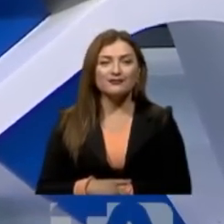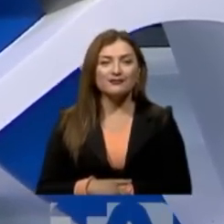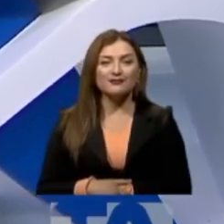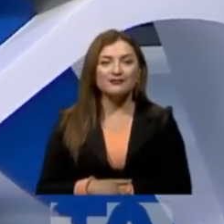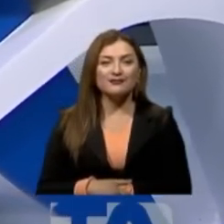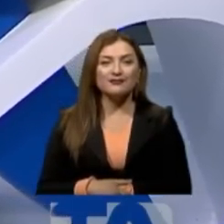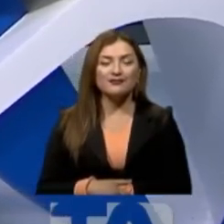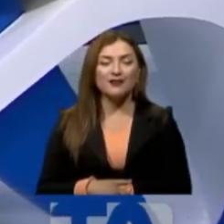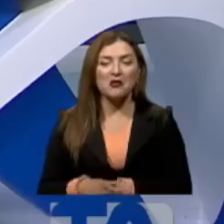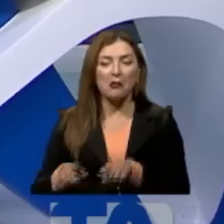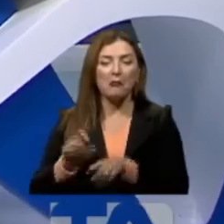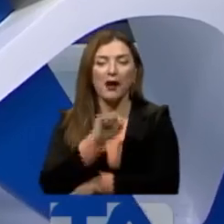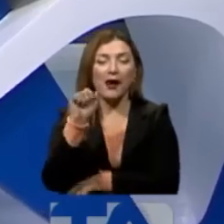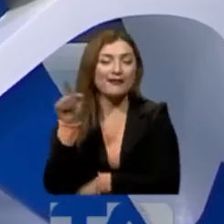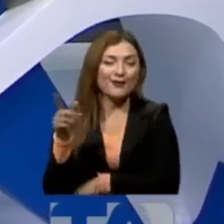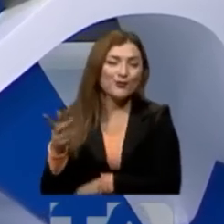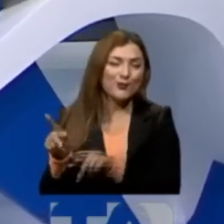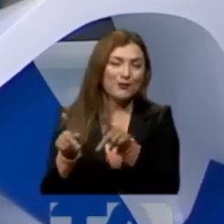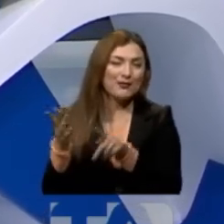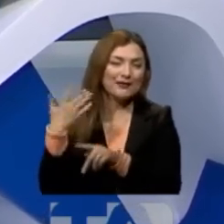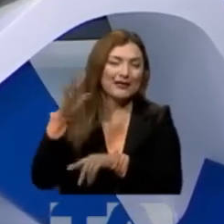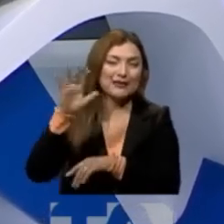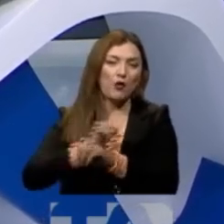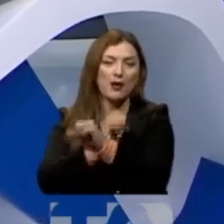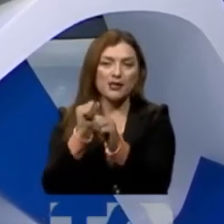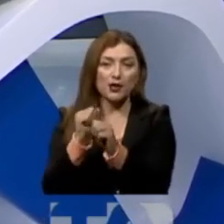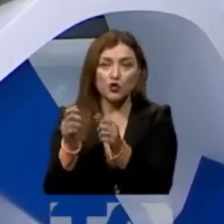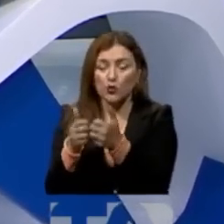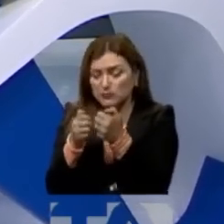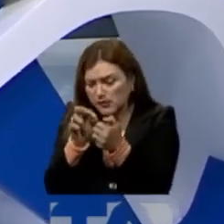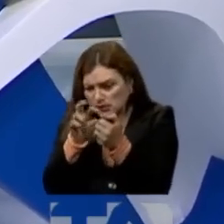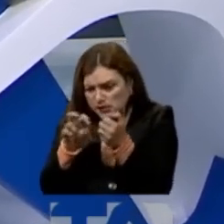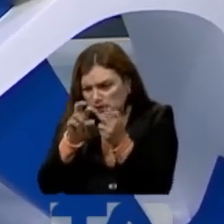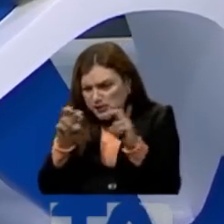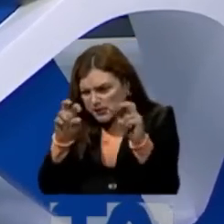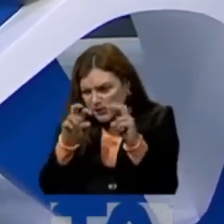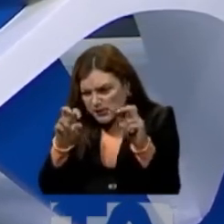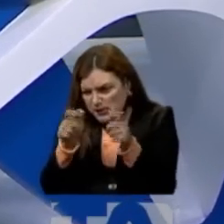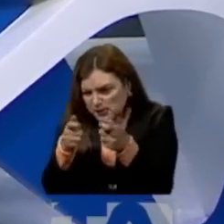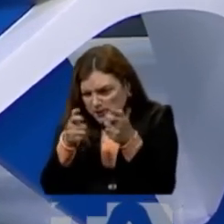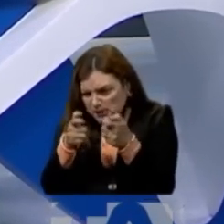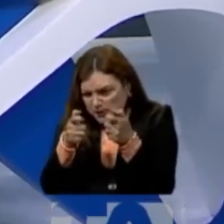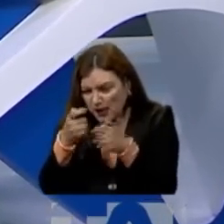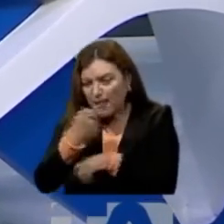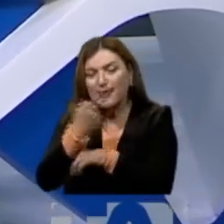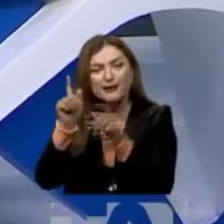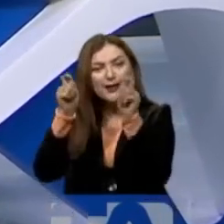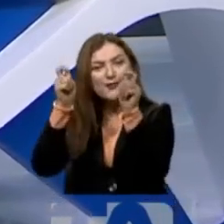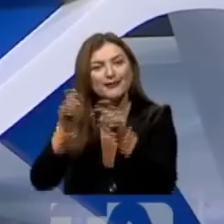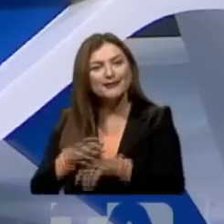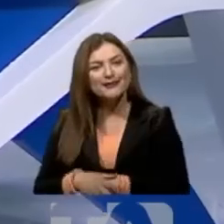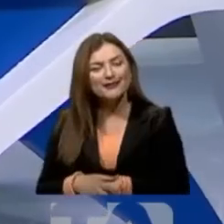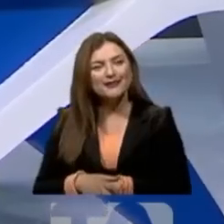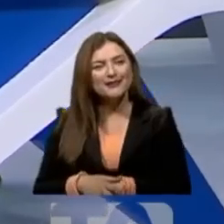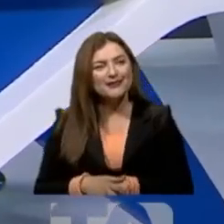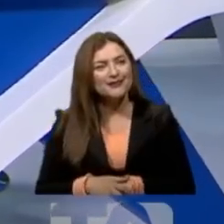la efemérides que tenía, que me preparé desde las 5 de la mañana. No, pero dele. Me encanta que usted comparta también, porque esta ave